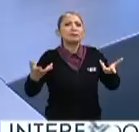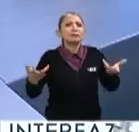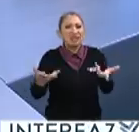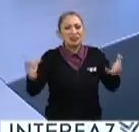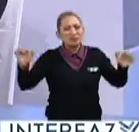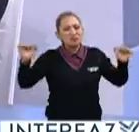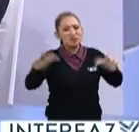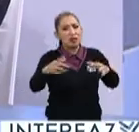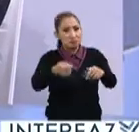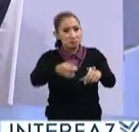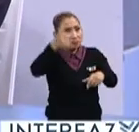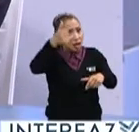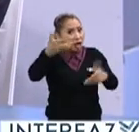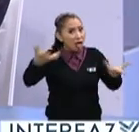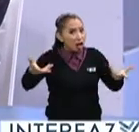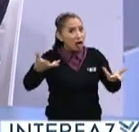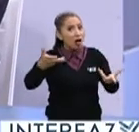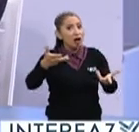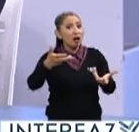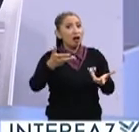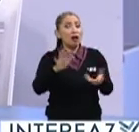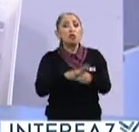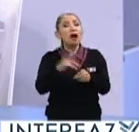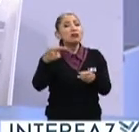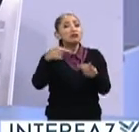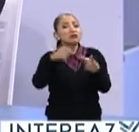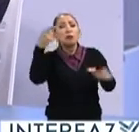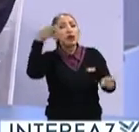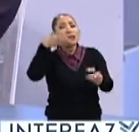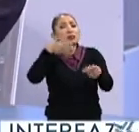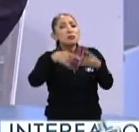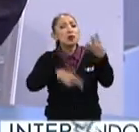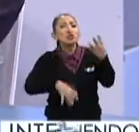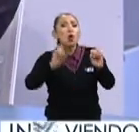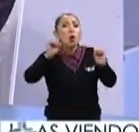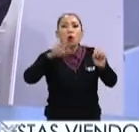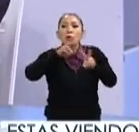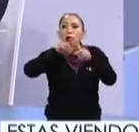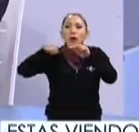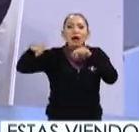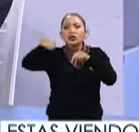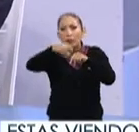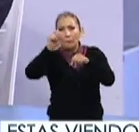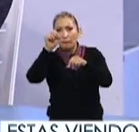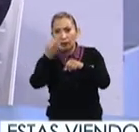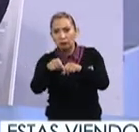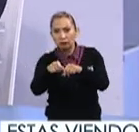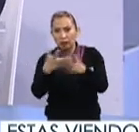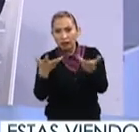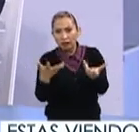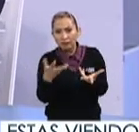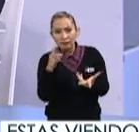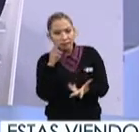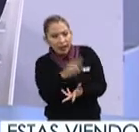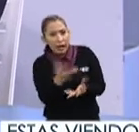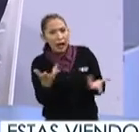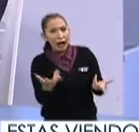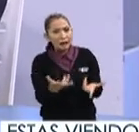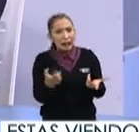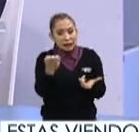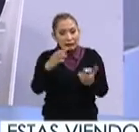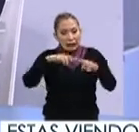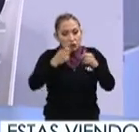se congregaron? ¿Fue la primera? Sí. ¿Cuáles fueron los objetivos o la preocupación precisamente de haber